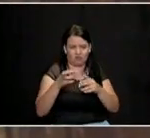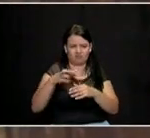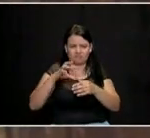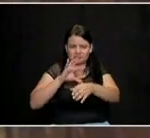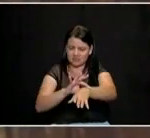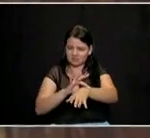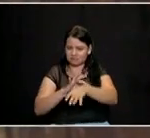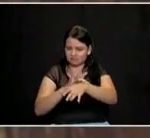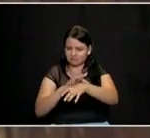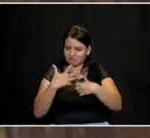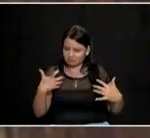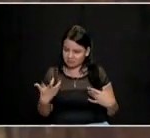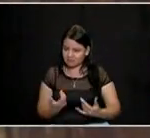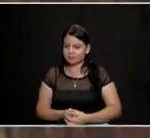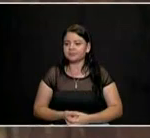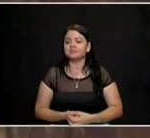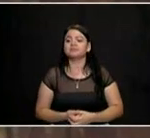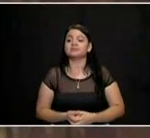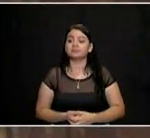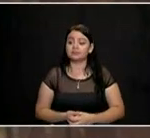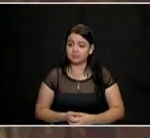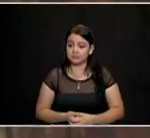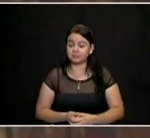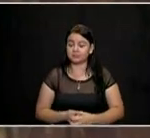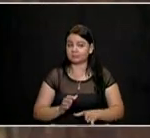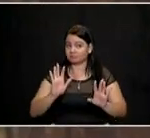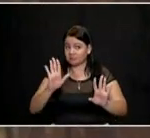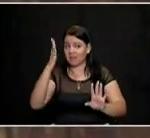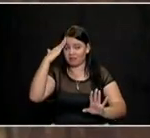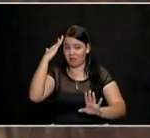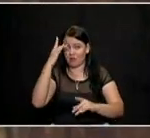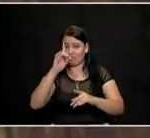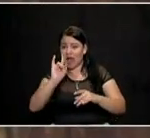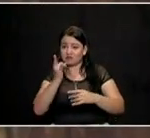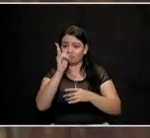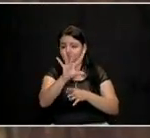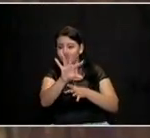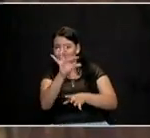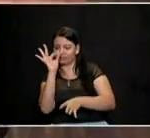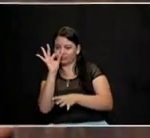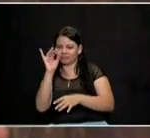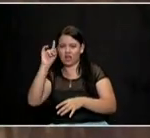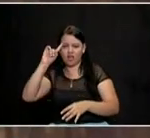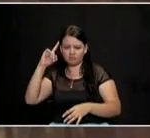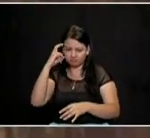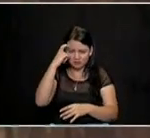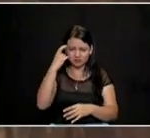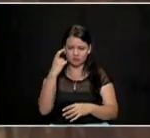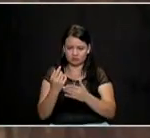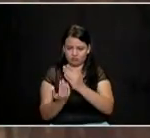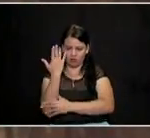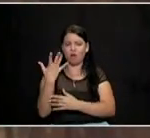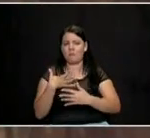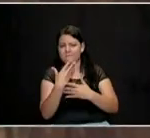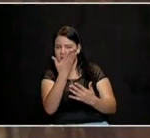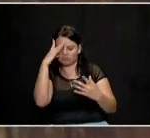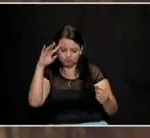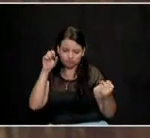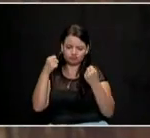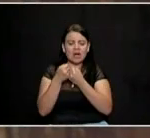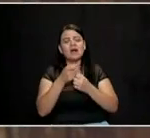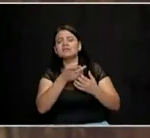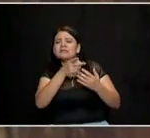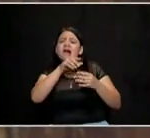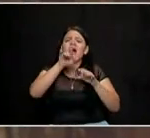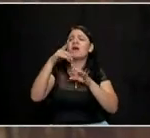muy importante con quien salga electo el próximo gobernador con él me encargaré dentro del departamento antioquia buscar los animales que están